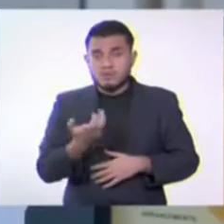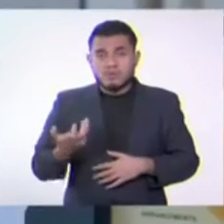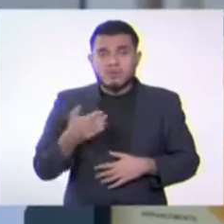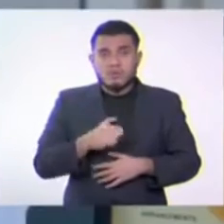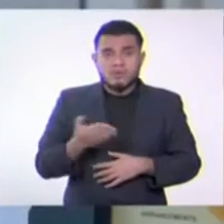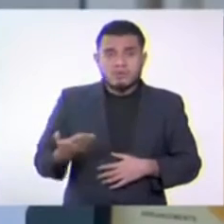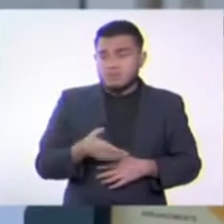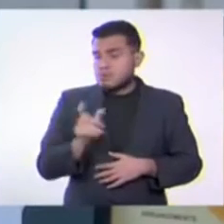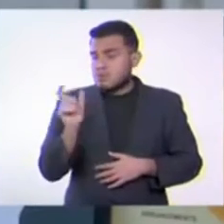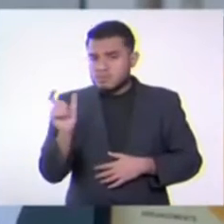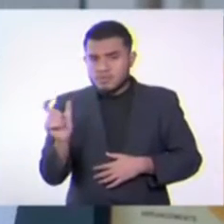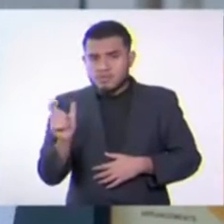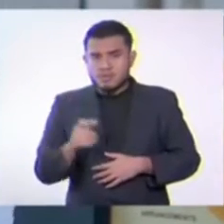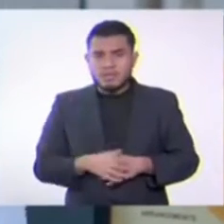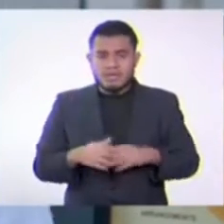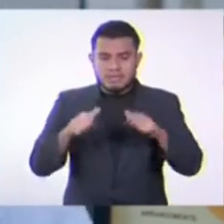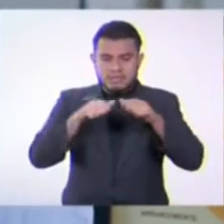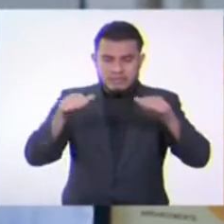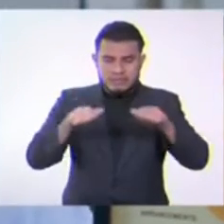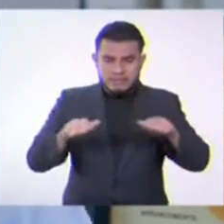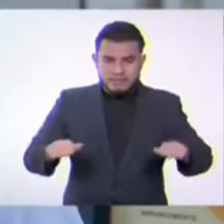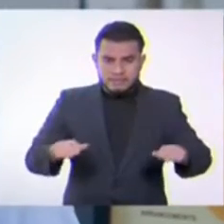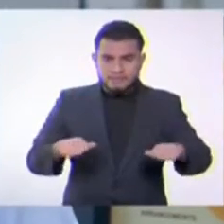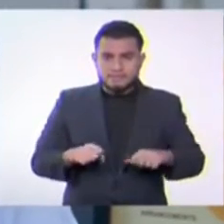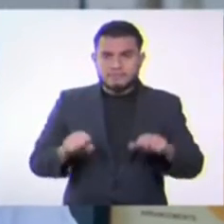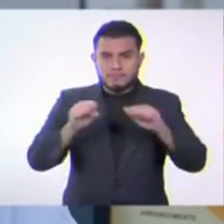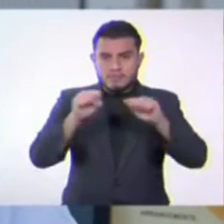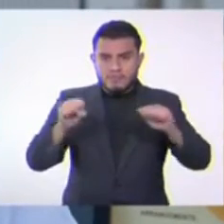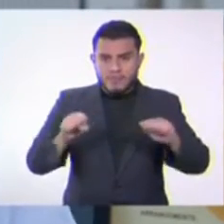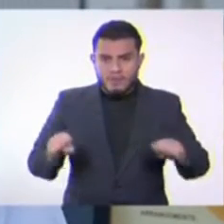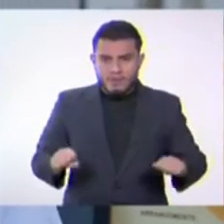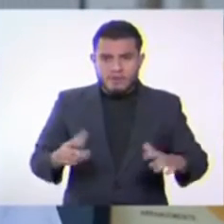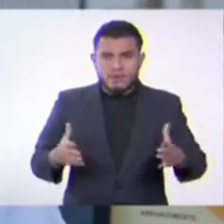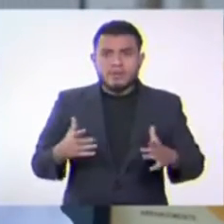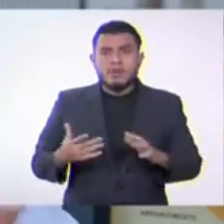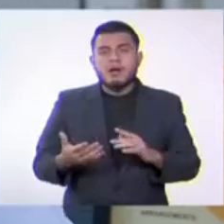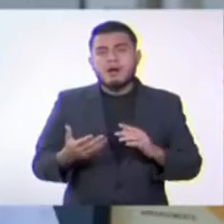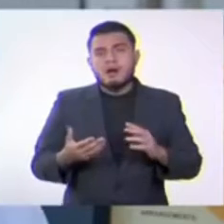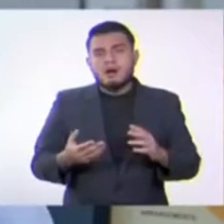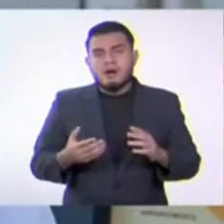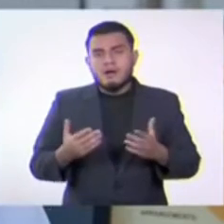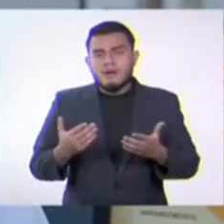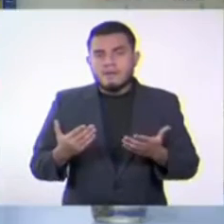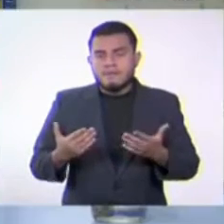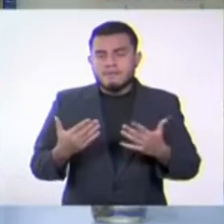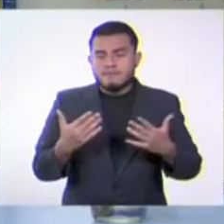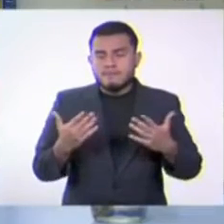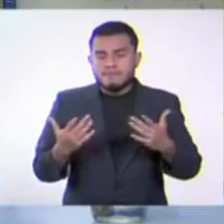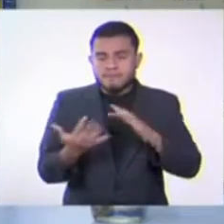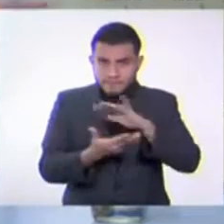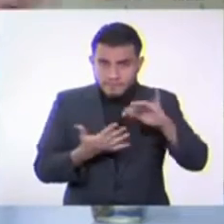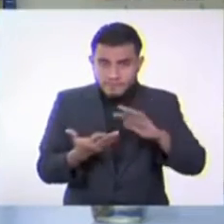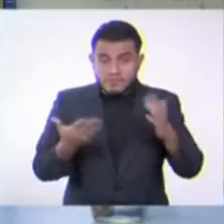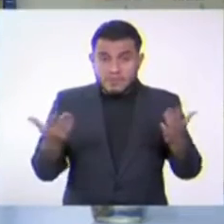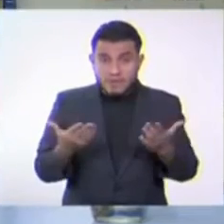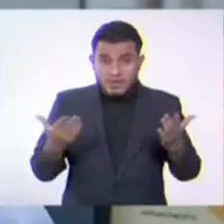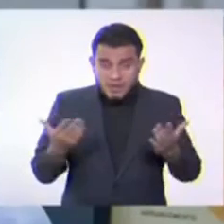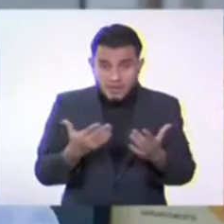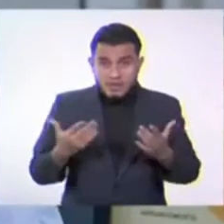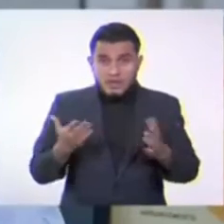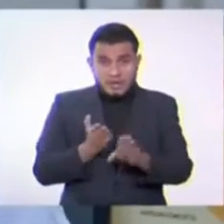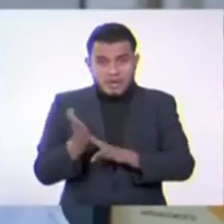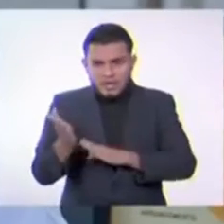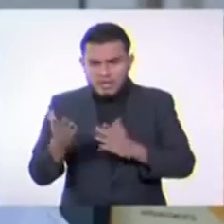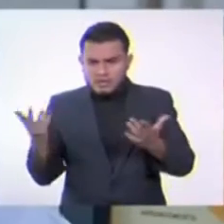una palabra, la sistemática. La sistemática es la ciencia que se encarga de encontrar todas las